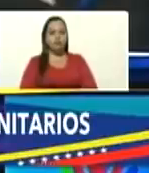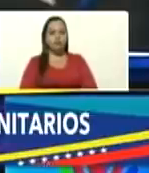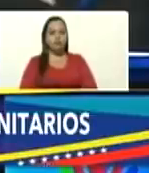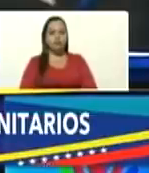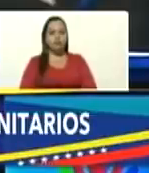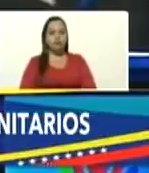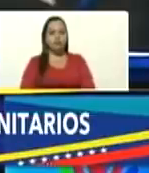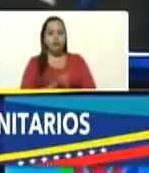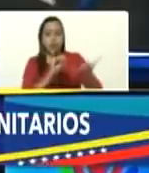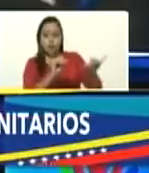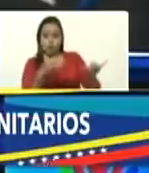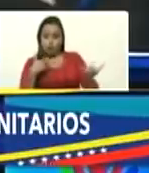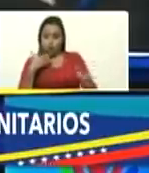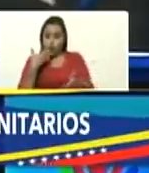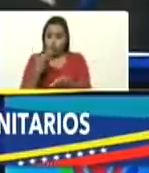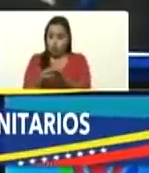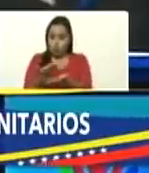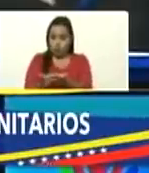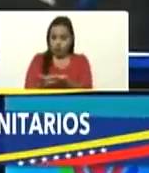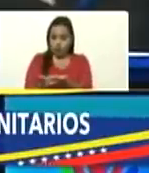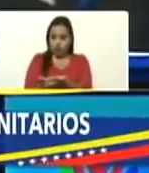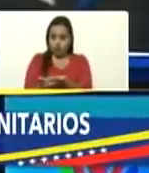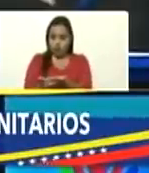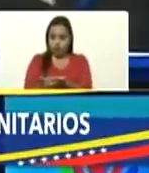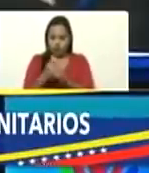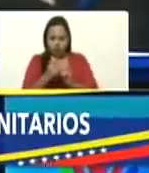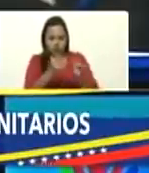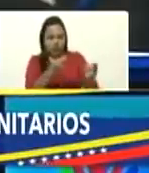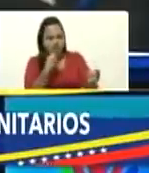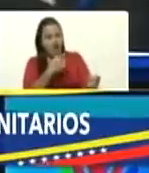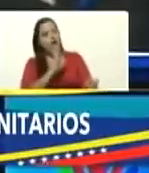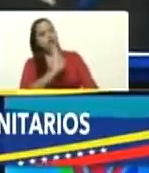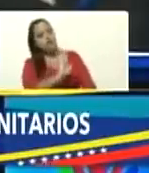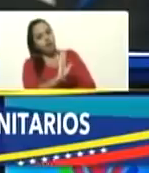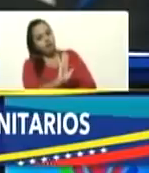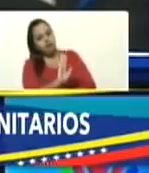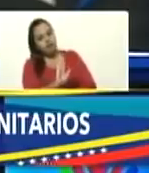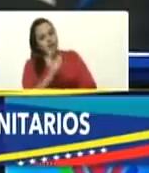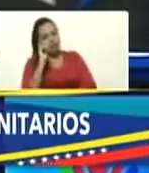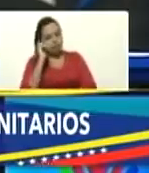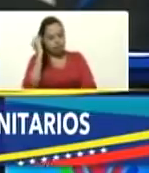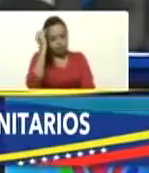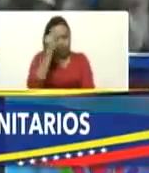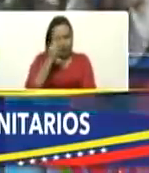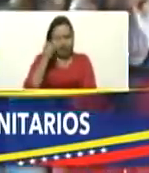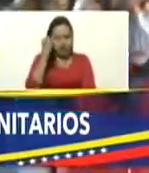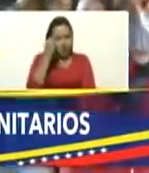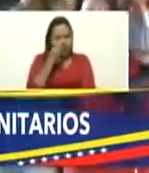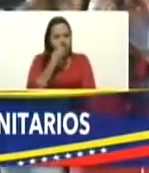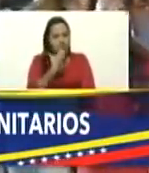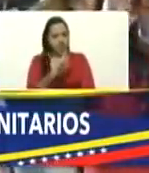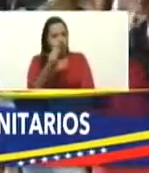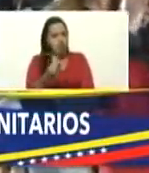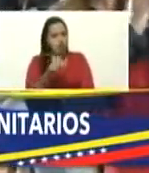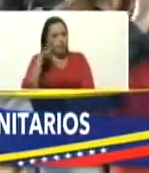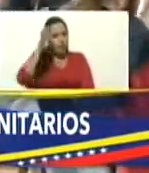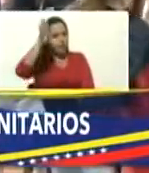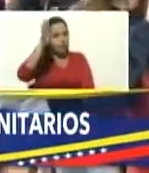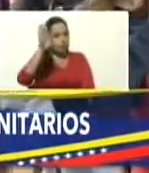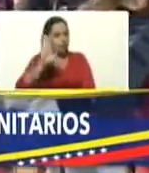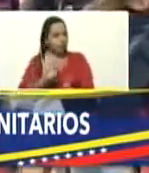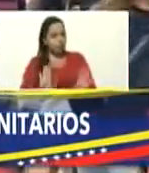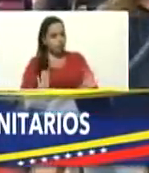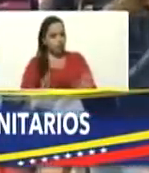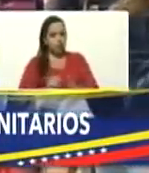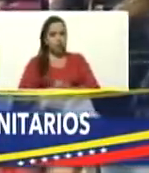Entonces yo planteé ahora y dije, un momento, vamos a pensarnos bien el futuro. Vamos